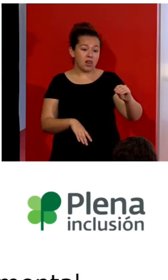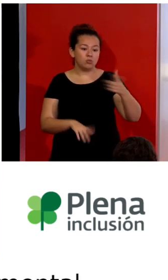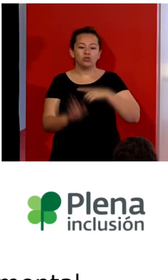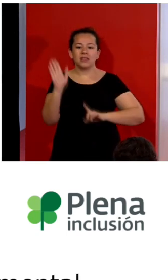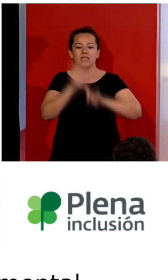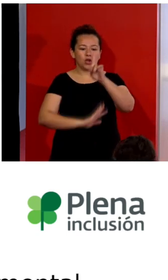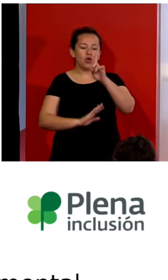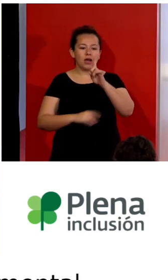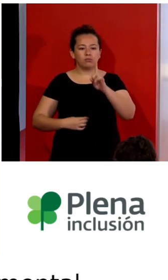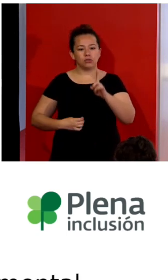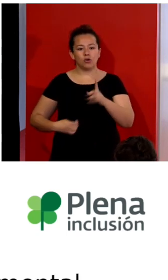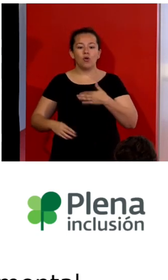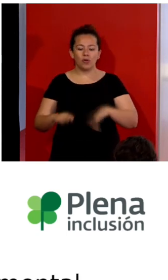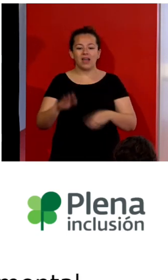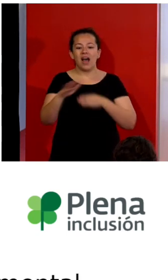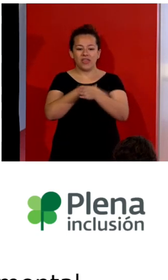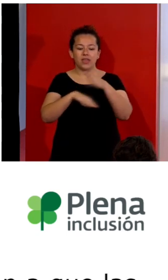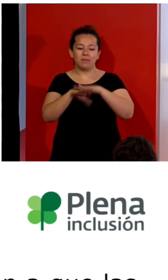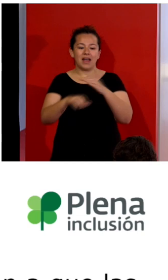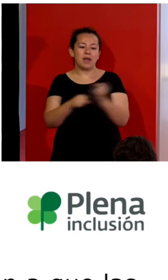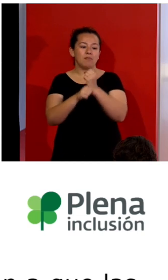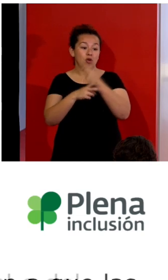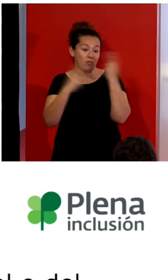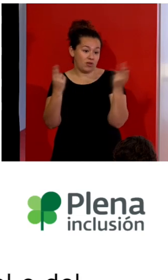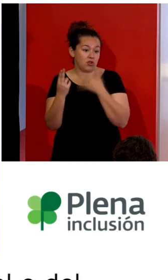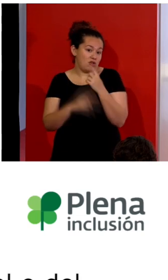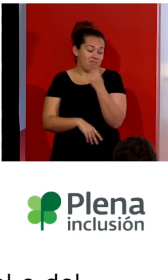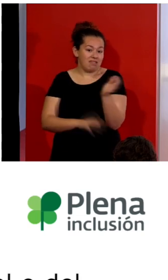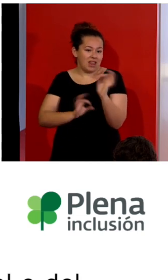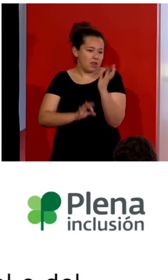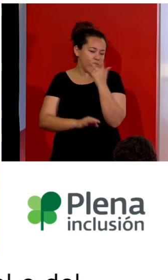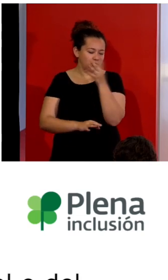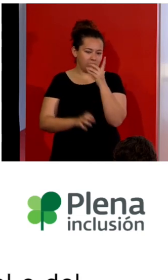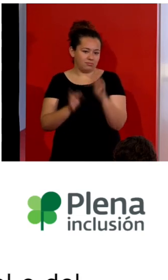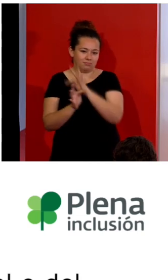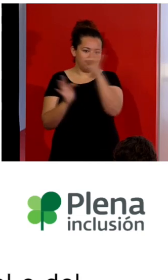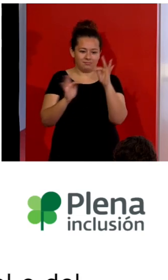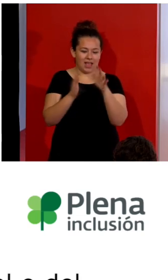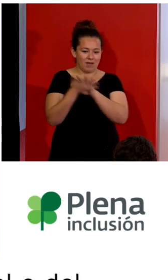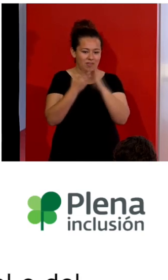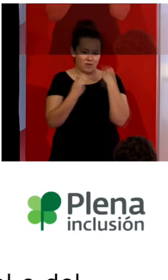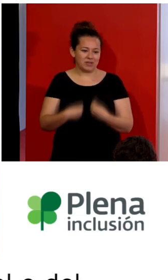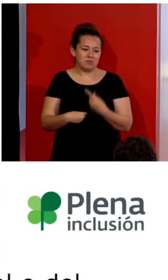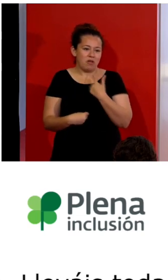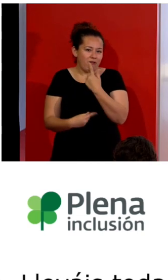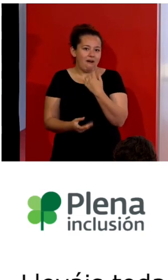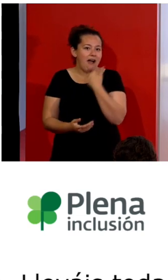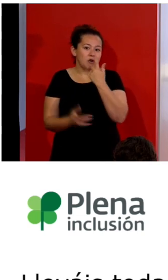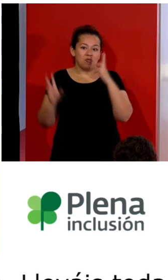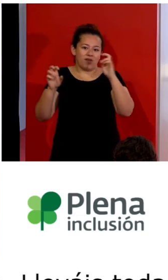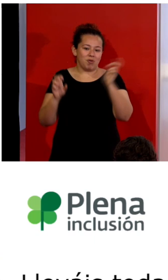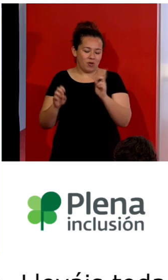desarrollo accedan al empleo público, ¿vale? No os voy a decir nada porque lleváis toda la mañana hablando de esto, así que no creo que os descubra nada nuevo. Y